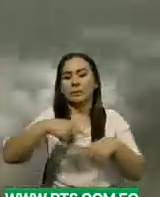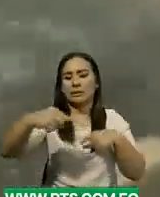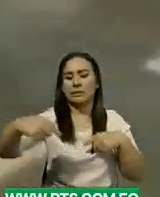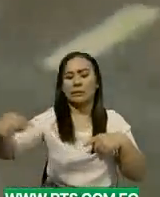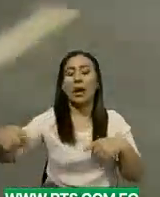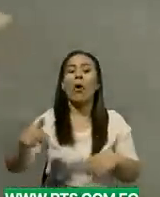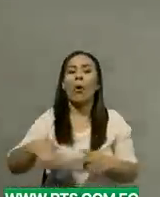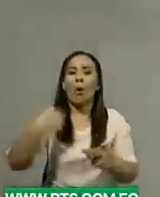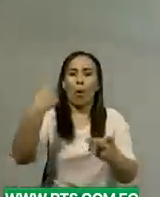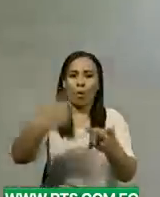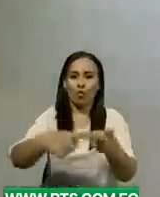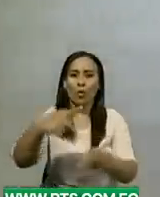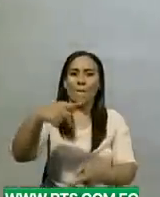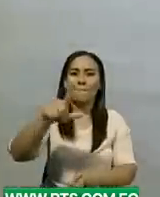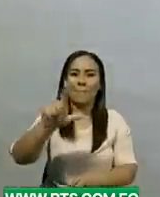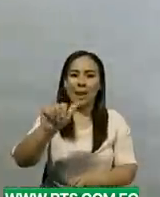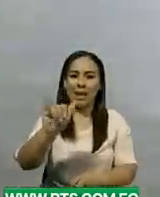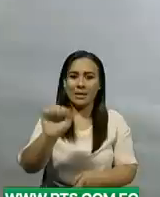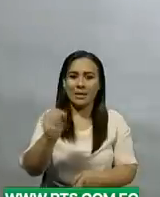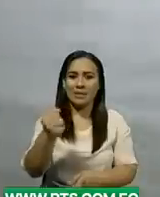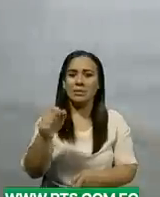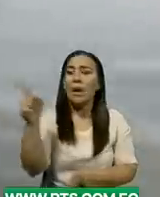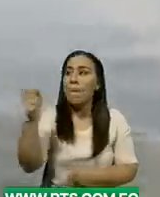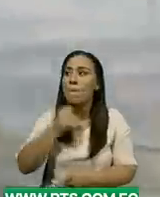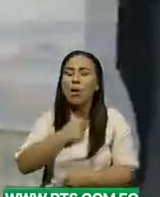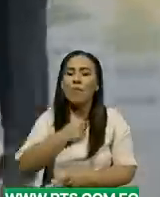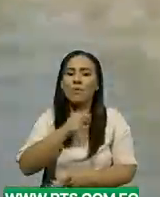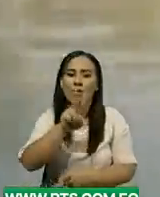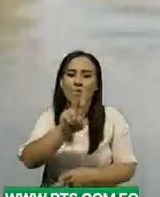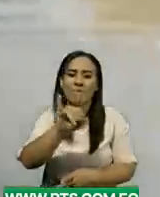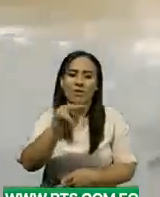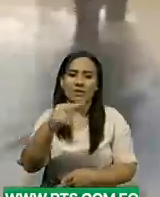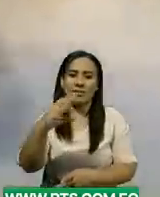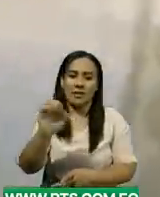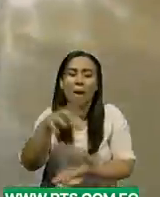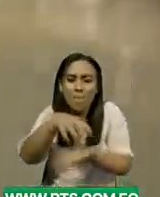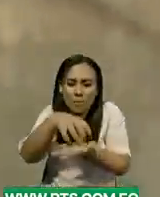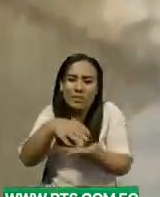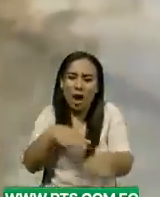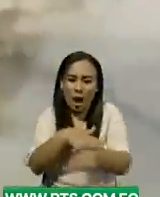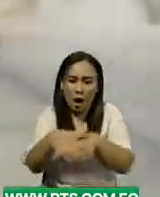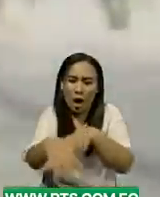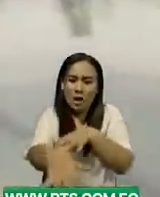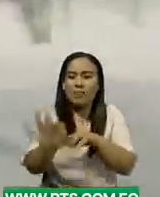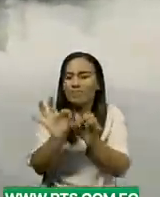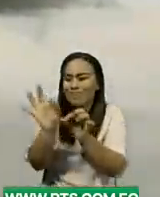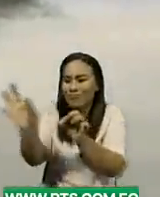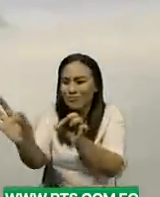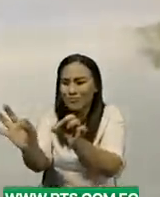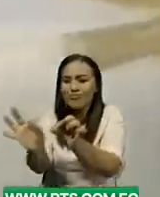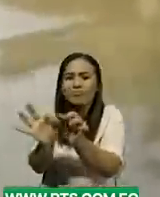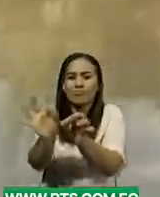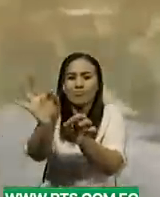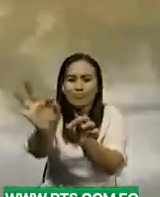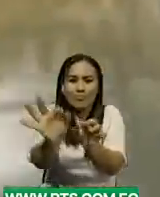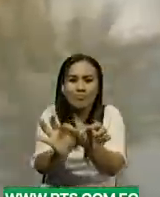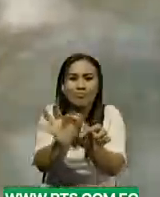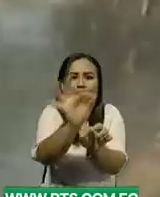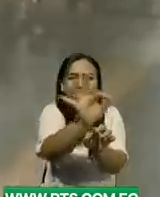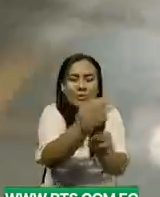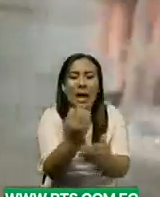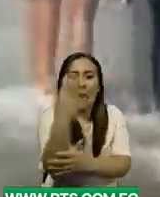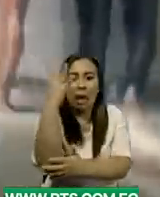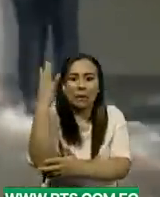de Vinces, un muro de contención cedió ante la fuerza del río que cruza la vía, empezando a inundar esta